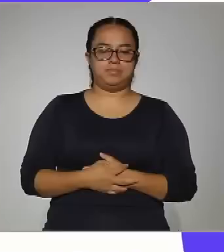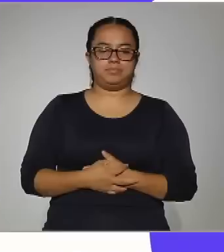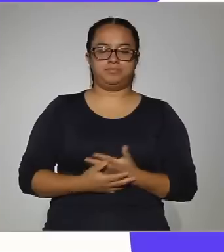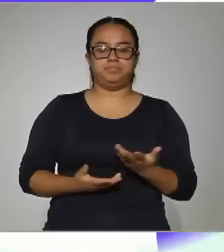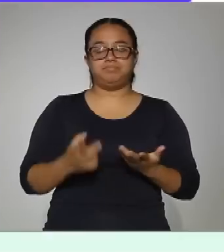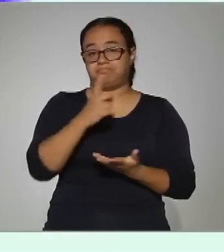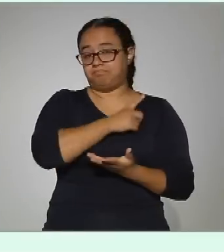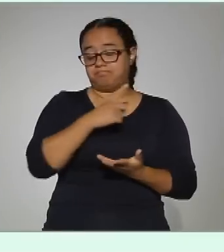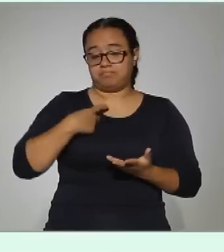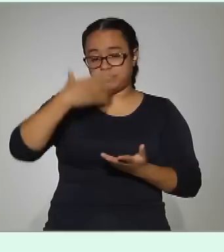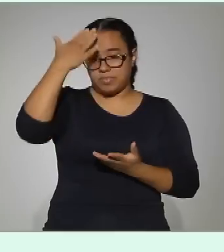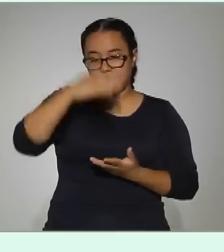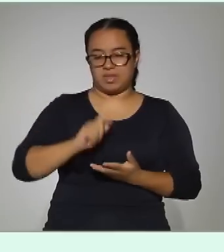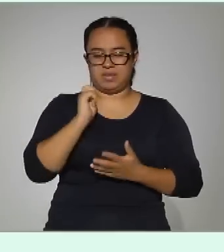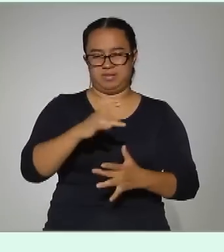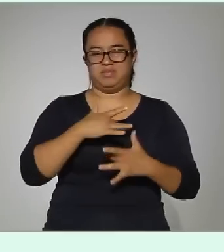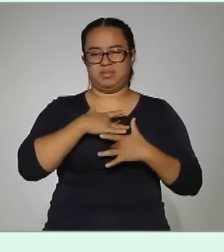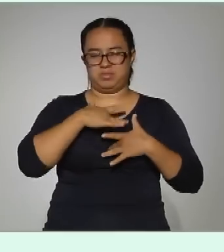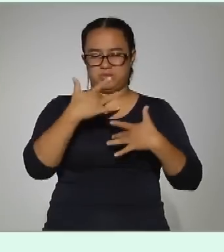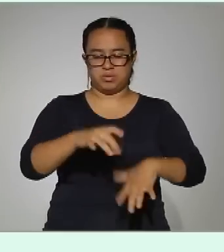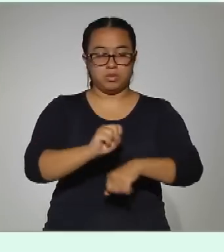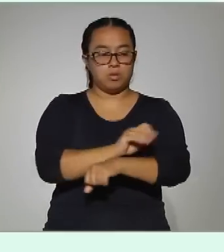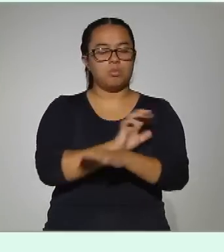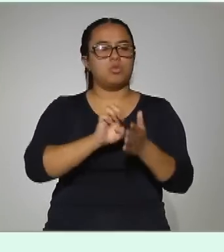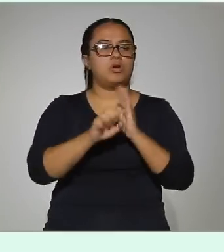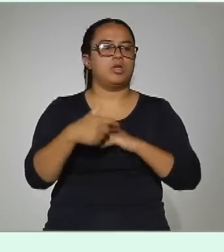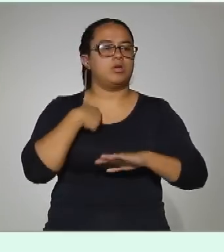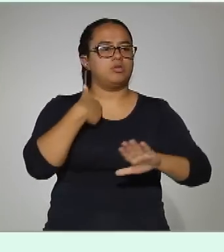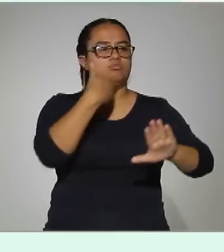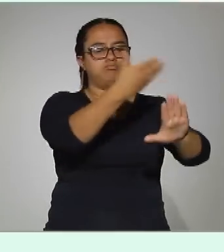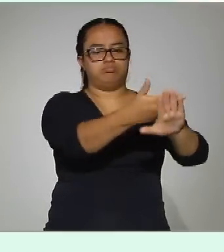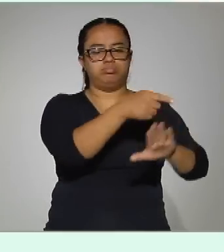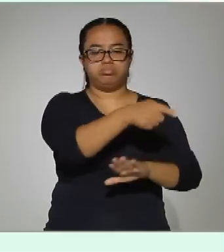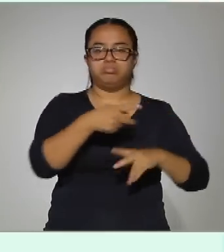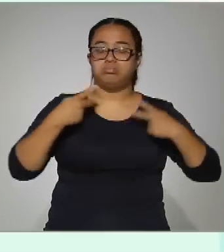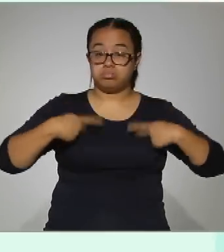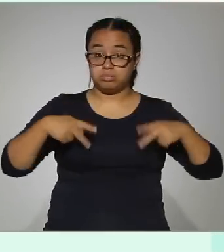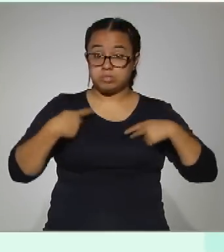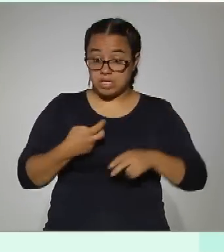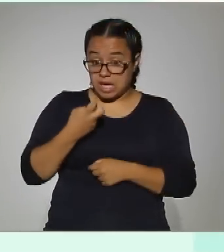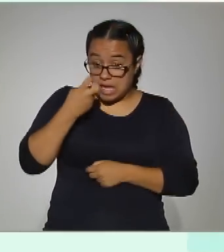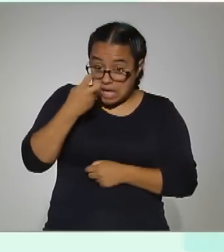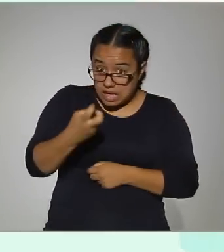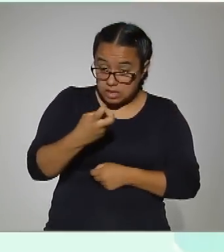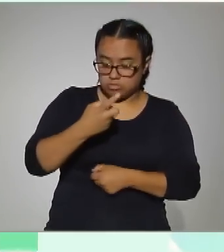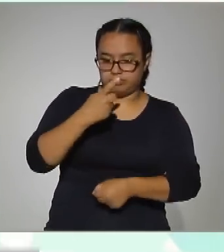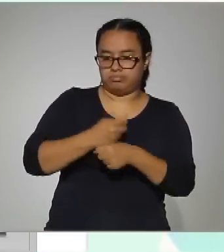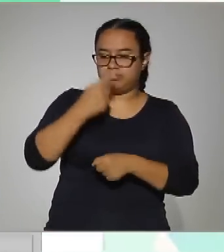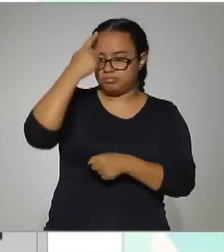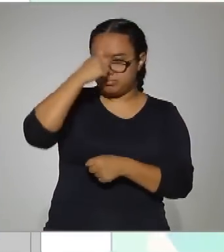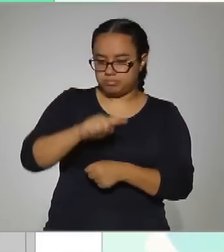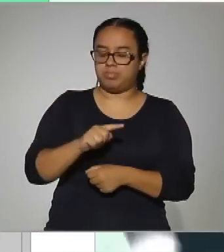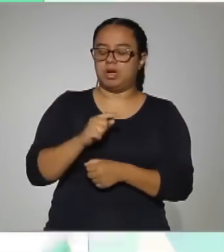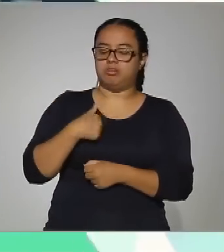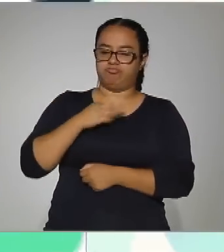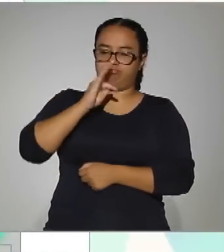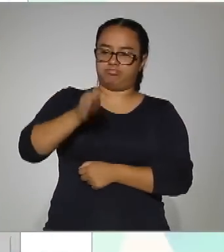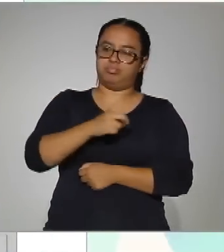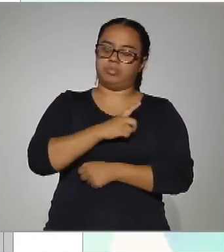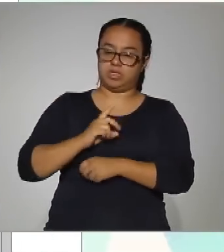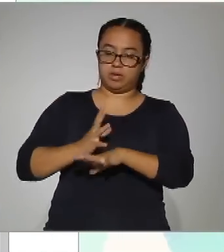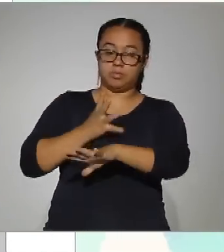Reconocer el dolor emocional causado a otra persona es el primer paso para su reparación.